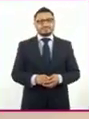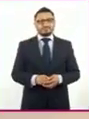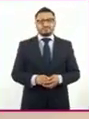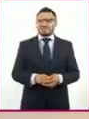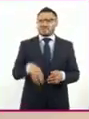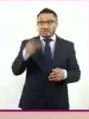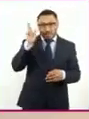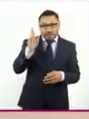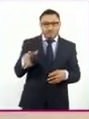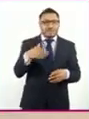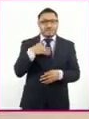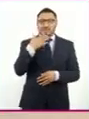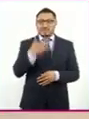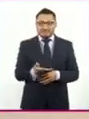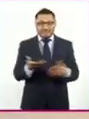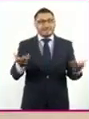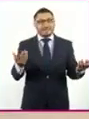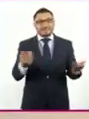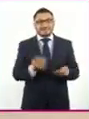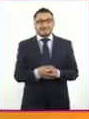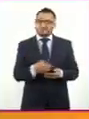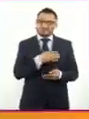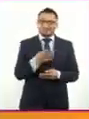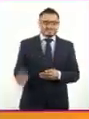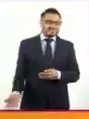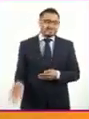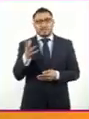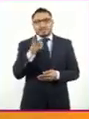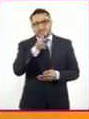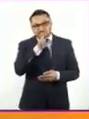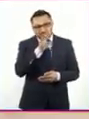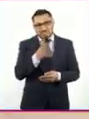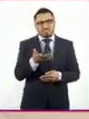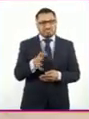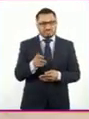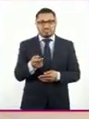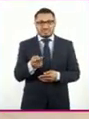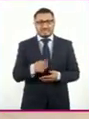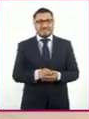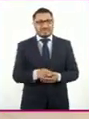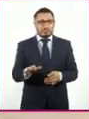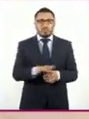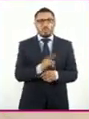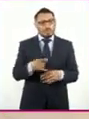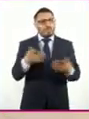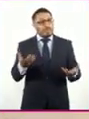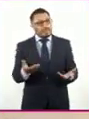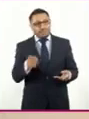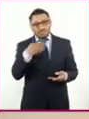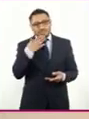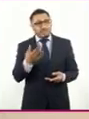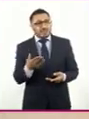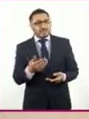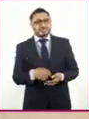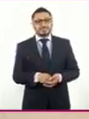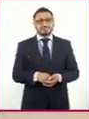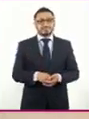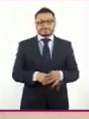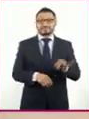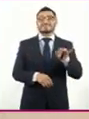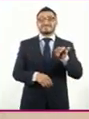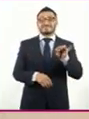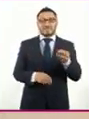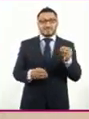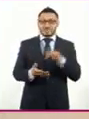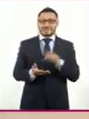Vanessa, ¿qué tal? Estoy bien. Bueno, un poco preocupada. ¿Por qué? ¿Estás bien? Sí,